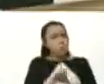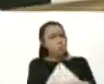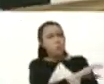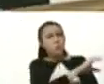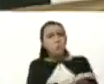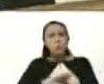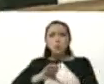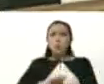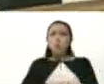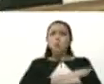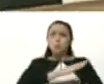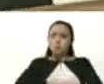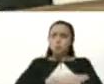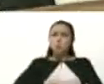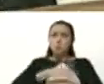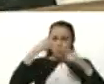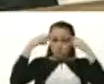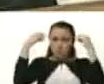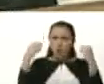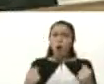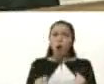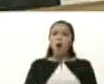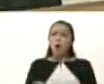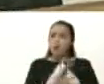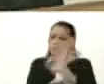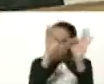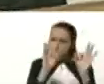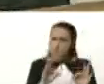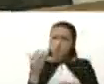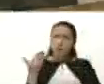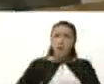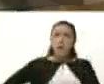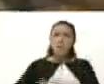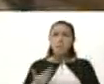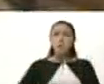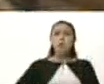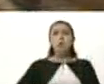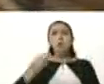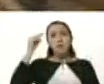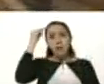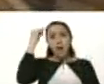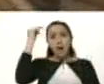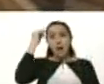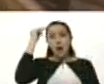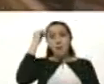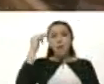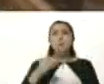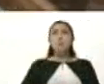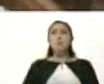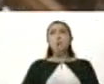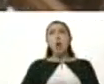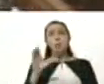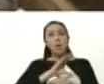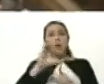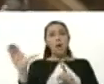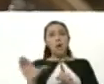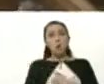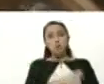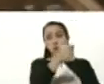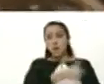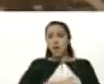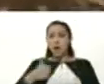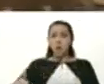el talento, el arte como elemento esencial de la memoria colectiva, del acervo cultural de todos los